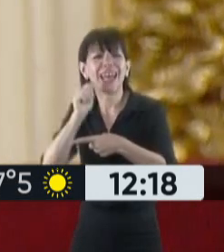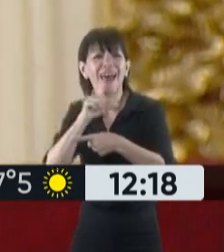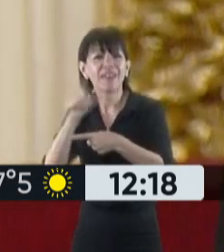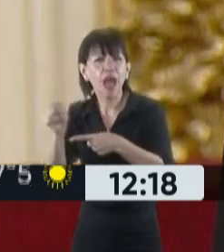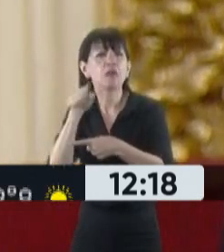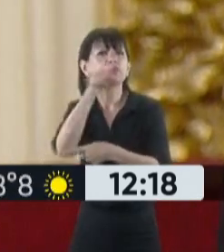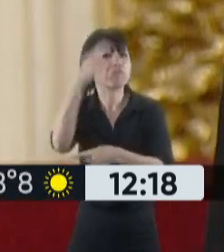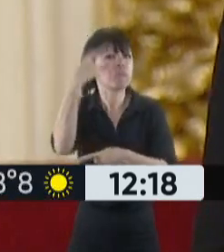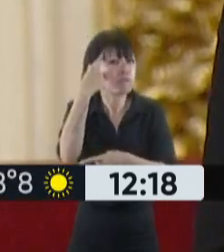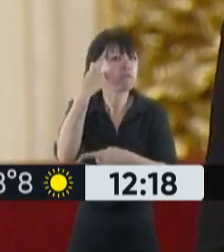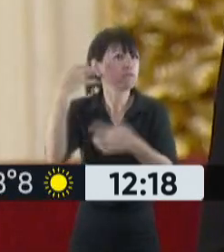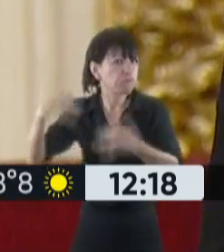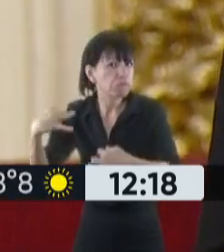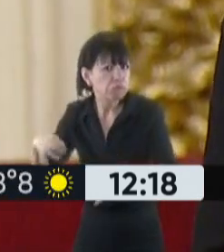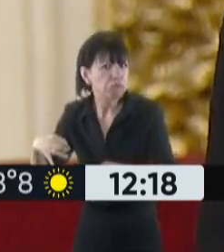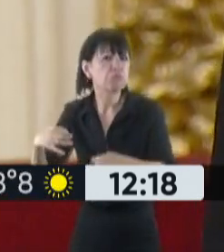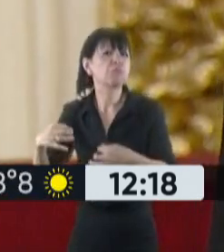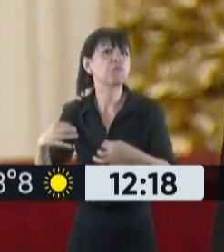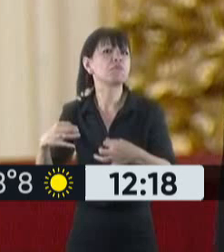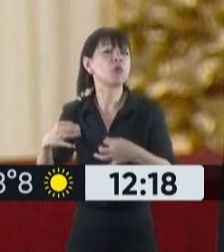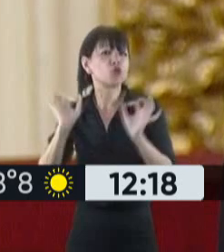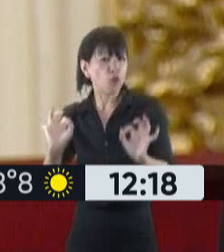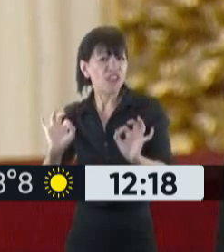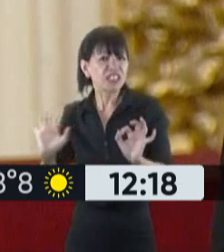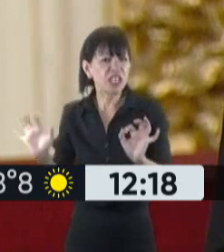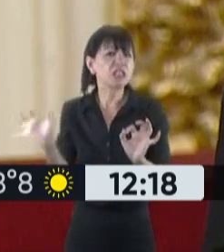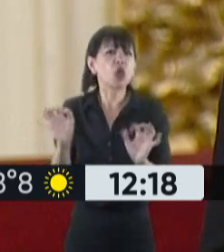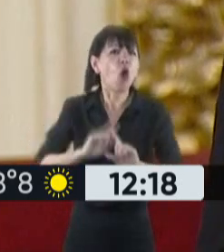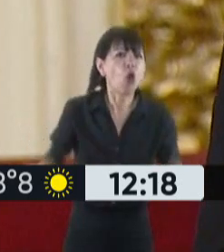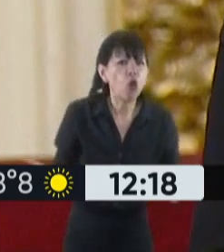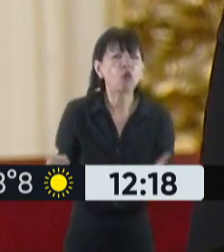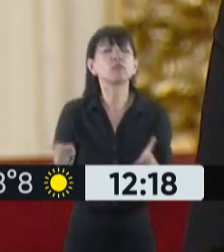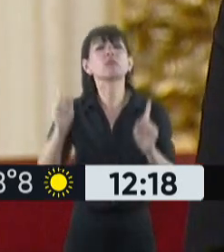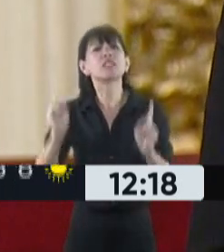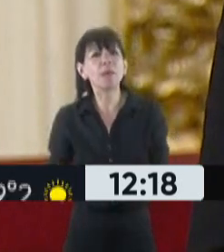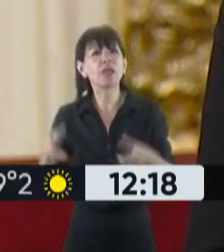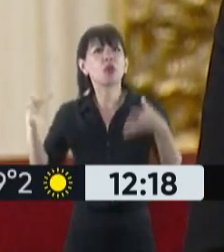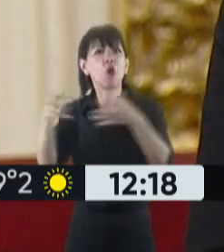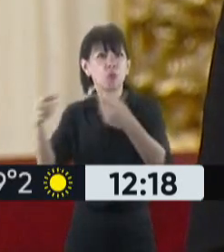oportuna o eficiente? ¿Y cómo creen que los miembros de la coalición puedan